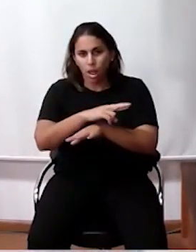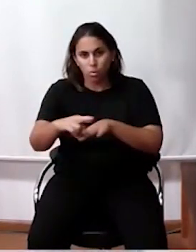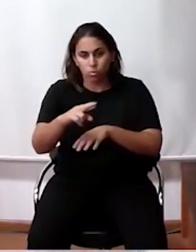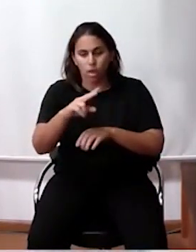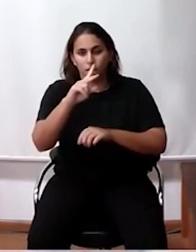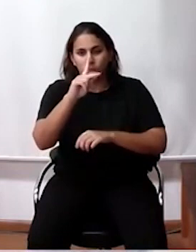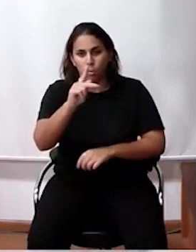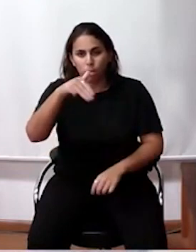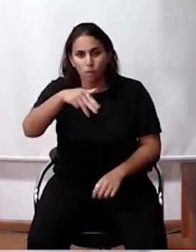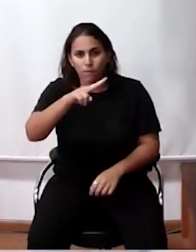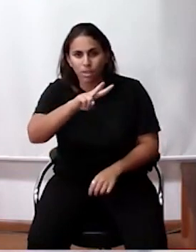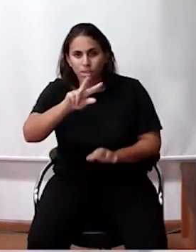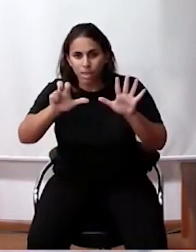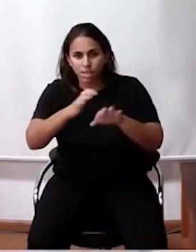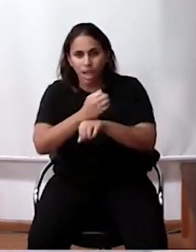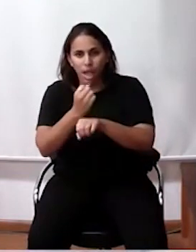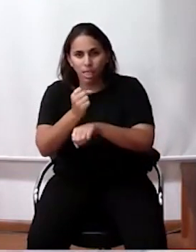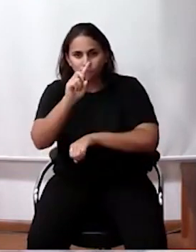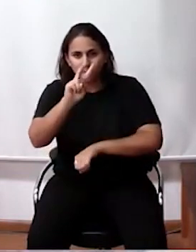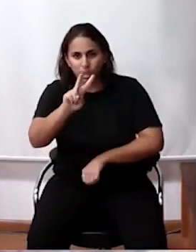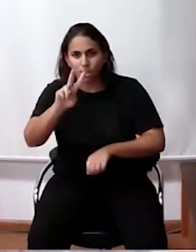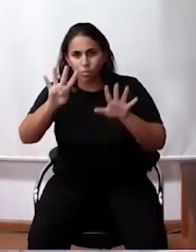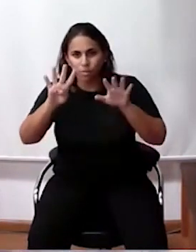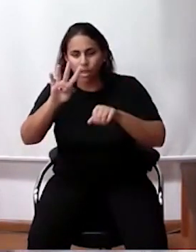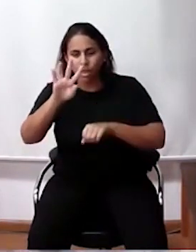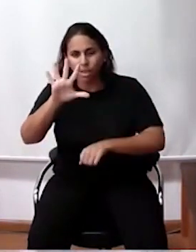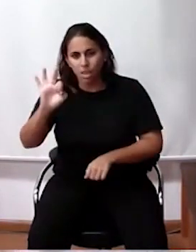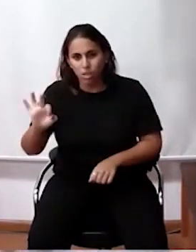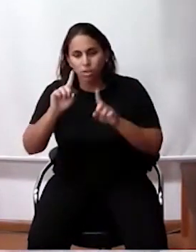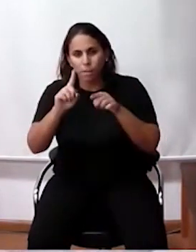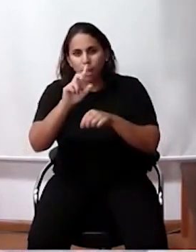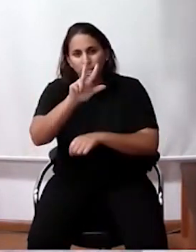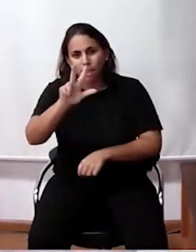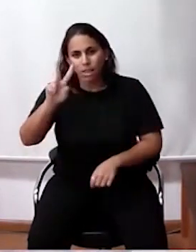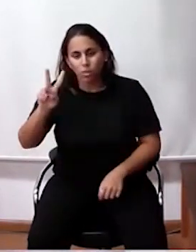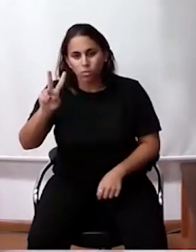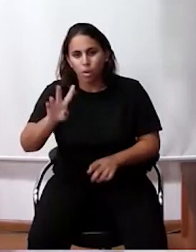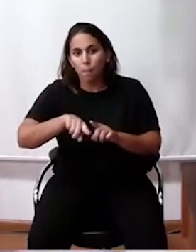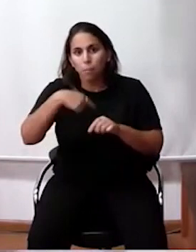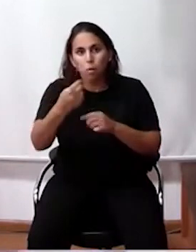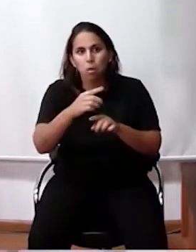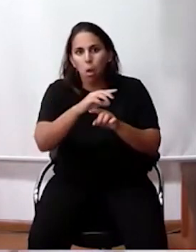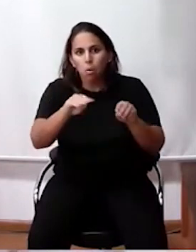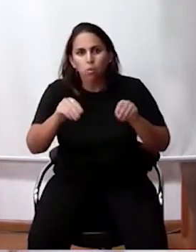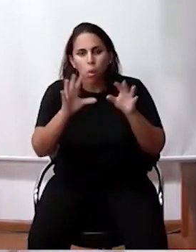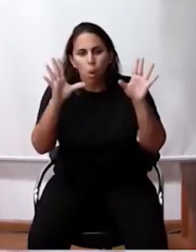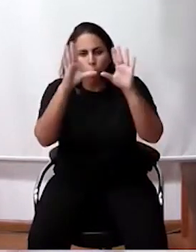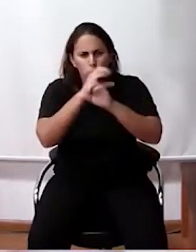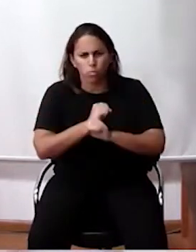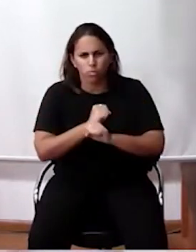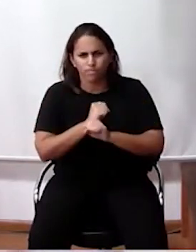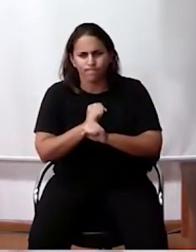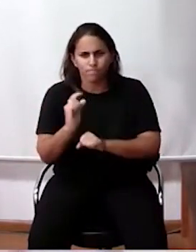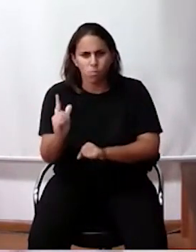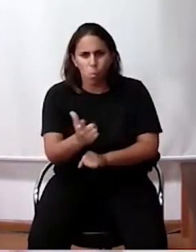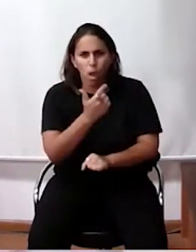26 en el kilómetro 29500 y en el kilómetro 32 el resto está a oscuras